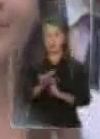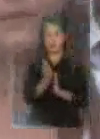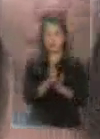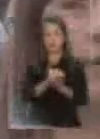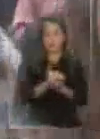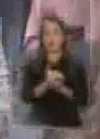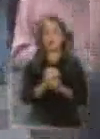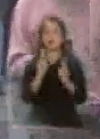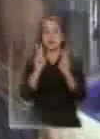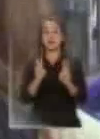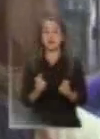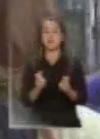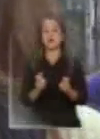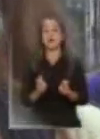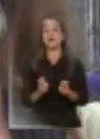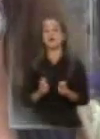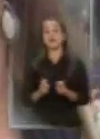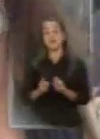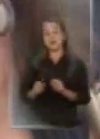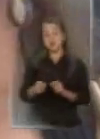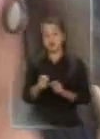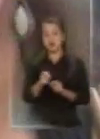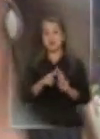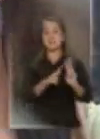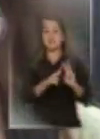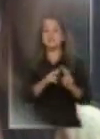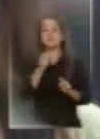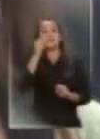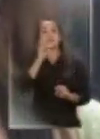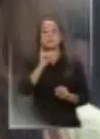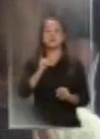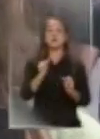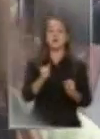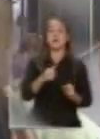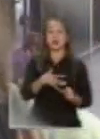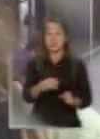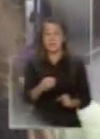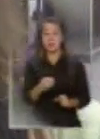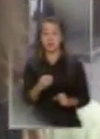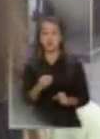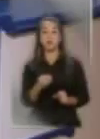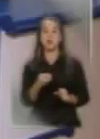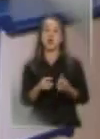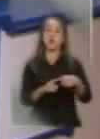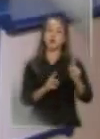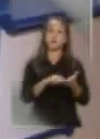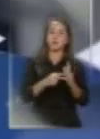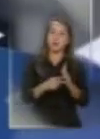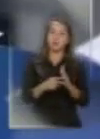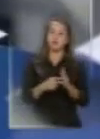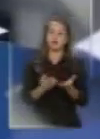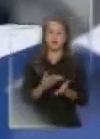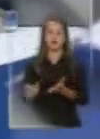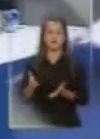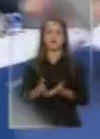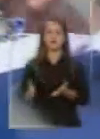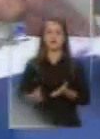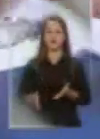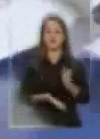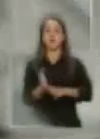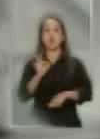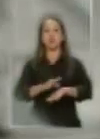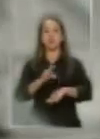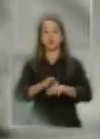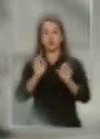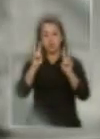de inseminación me ha pasado, en vez de hacer el examen que tú quieres, lo que necesitas, te hacen 10 más para descartar que no tengas otras cosas. ¿Le ha pasado? Va al doctor por un